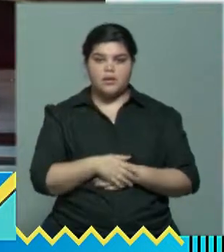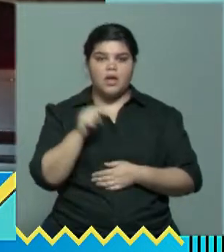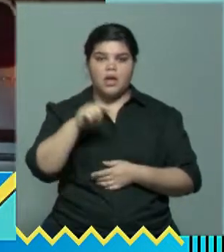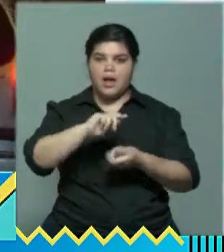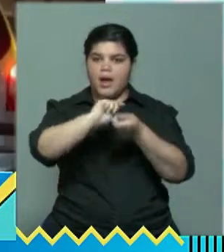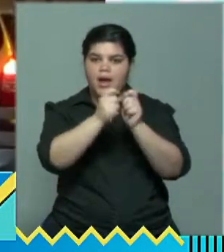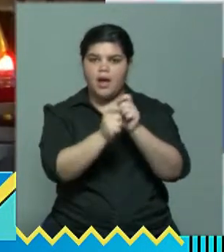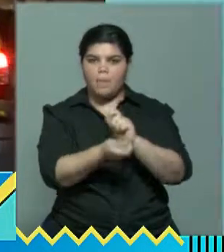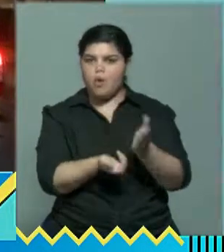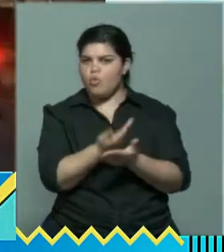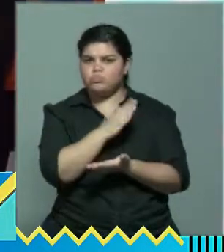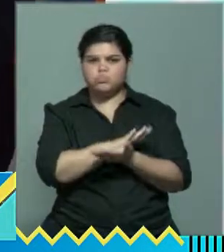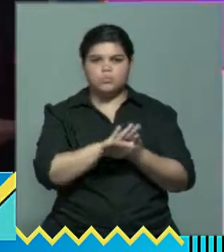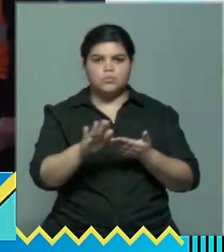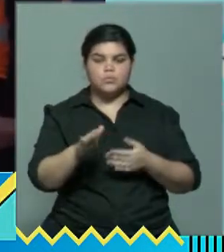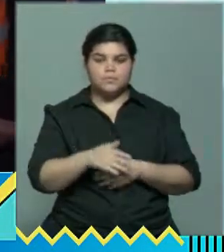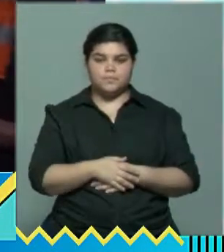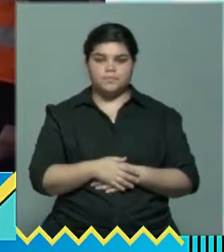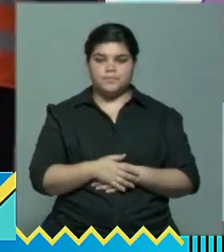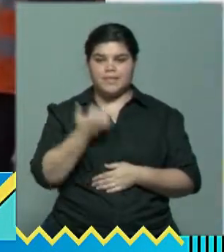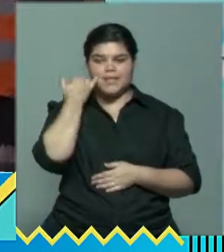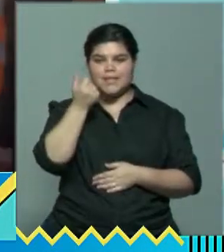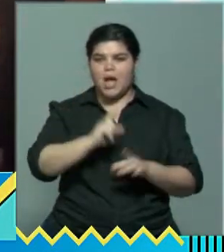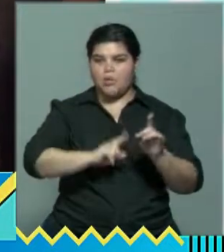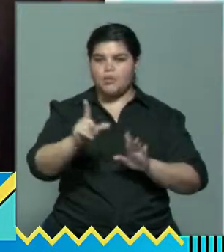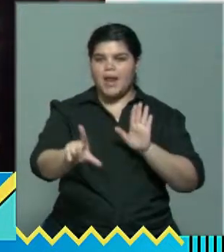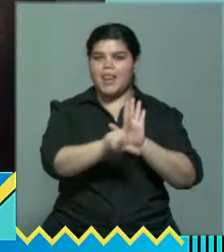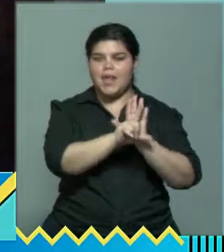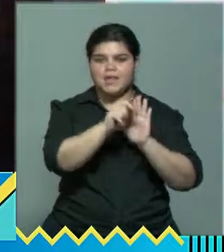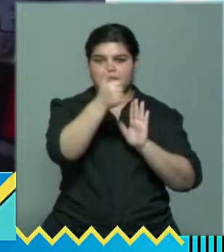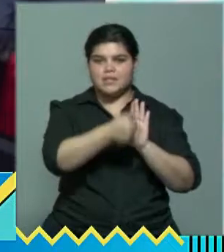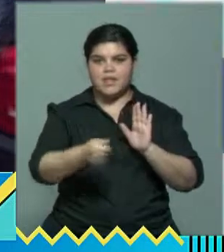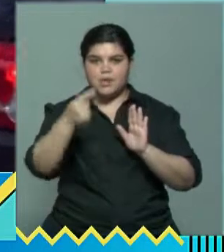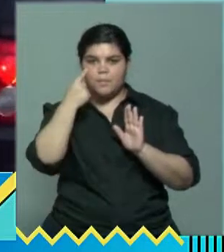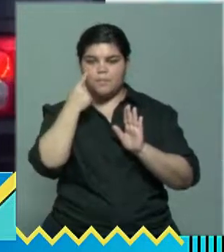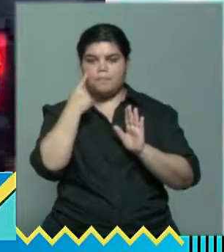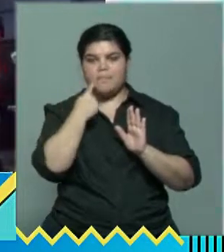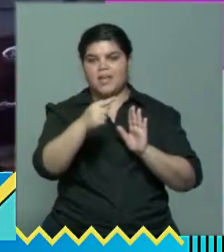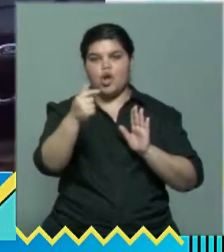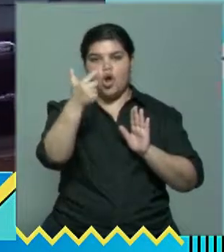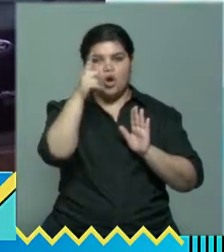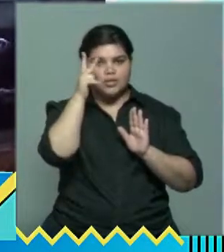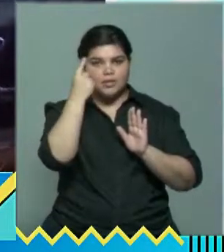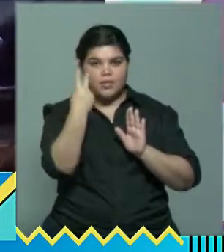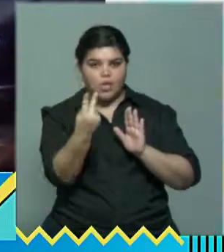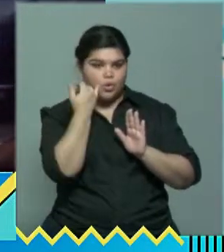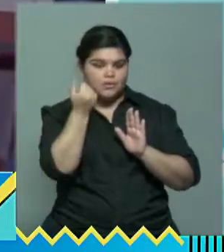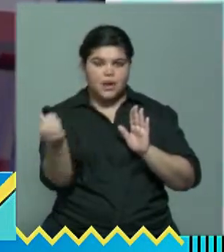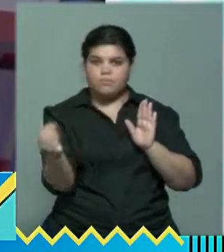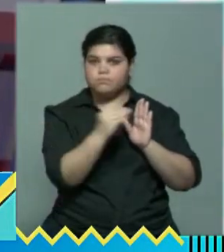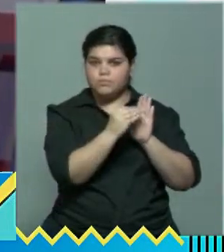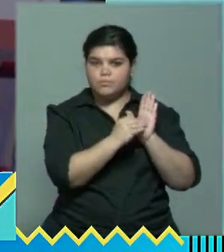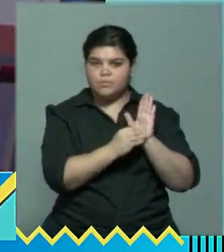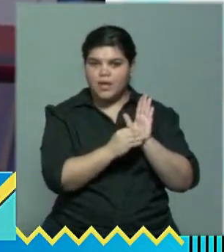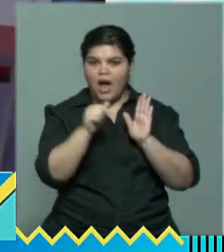innovaciones. Si bien algunas ya tenía la ley 6082, que lo bueno de la ley 6082 ha sido recepcionado, se han